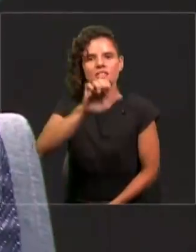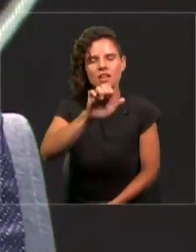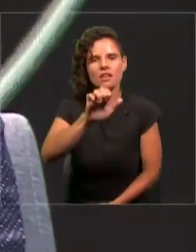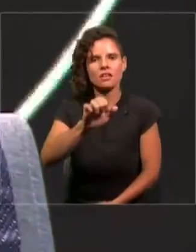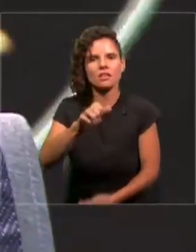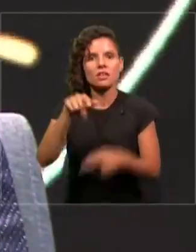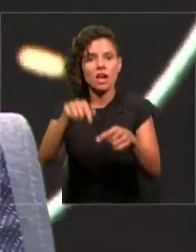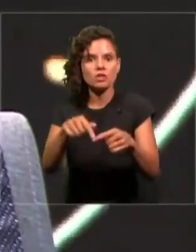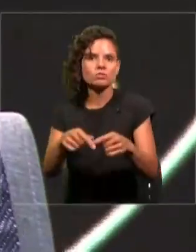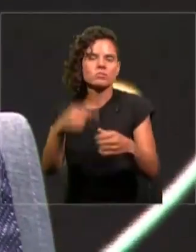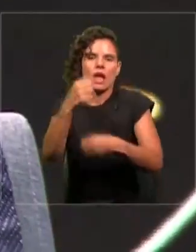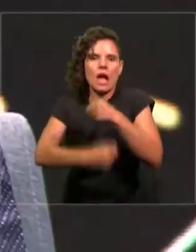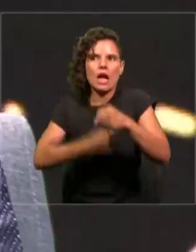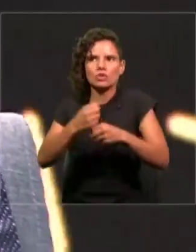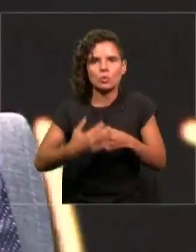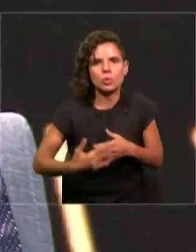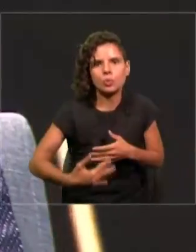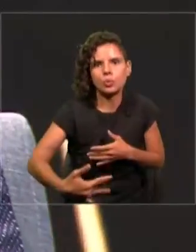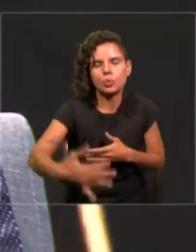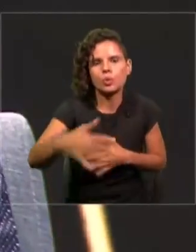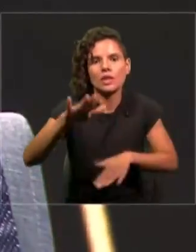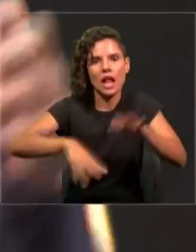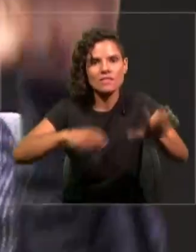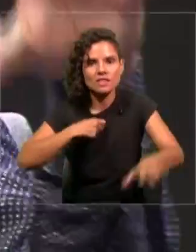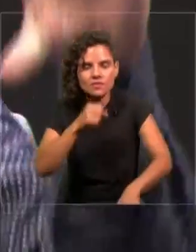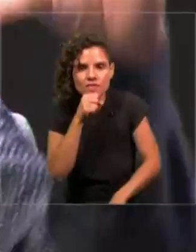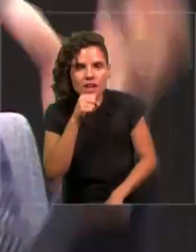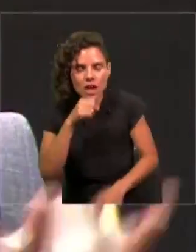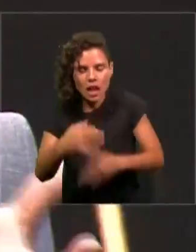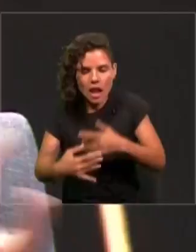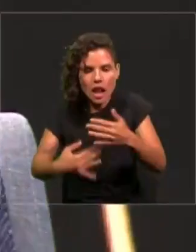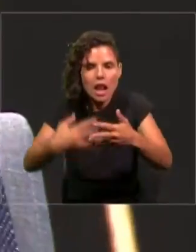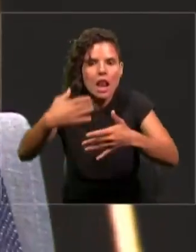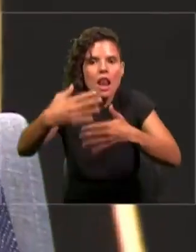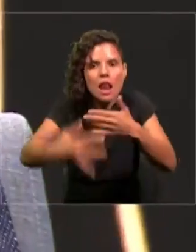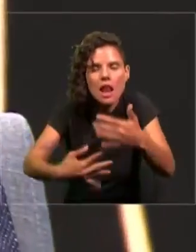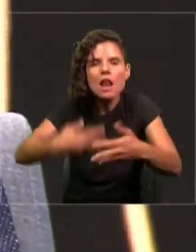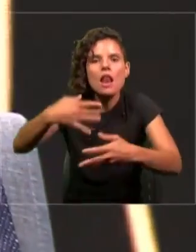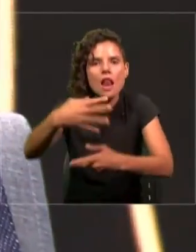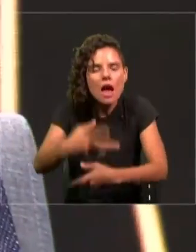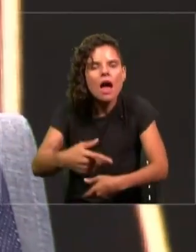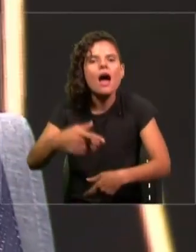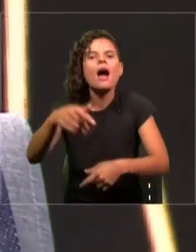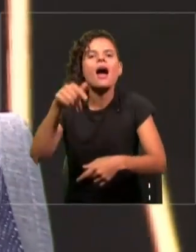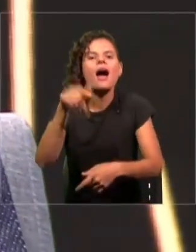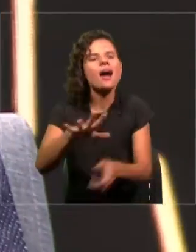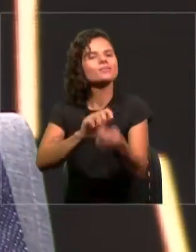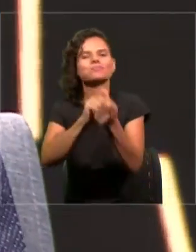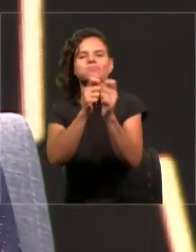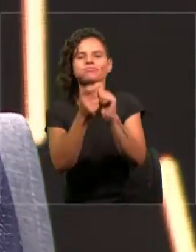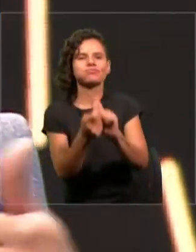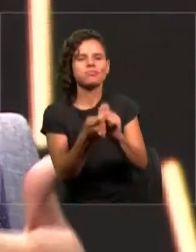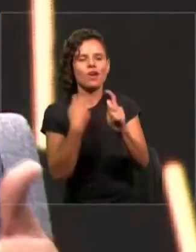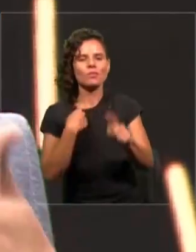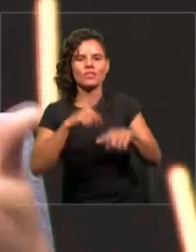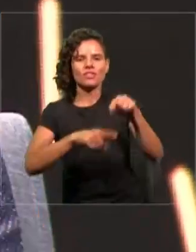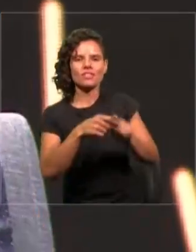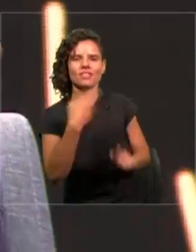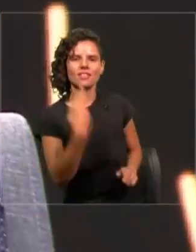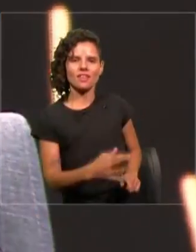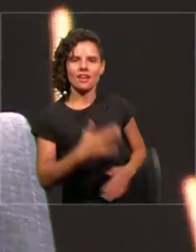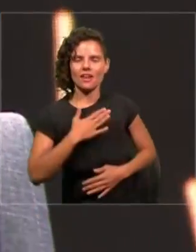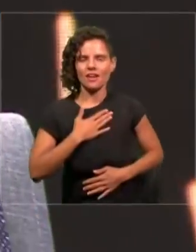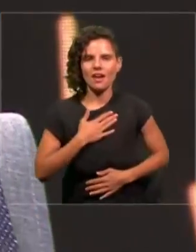va a pasar años, incluso hasta puede llegar a la vejez, ¿cierto? Te convierte recién en ser gente de la tierra. Entonces es un camino, y en ese camino